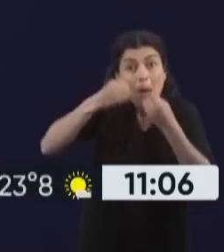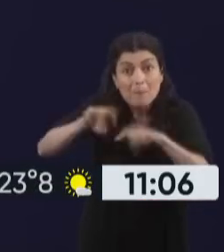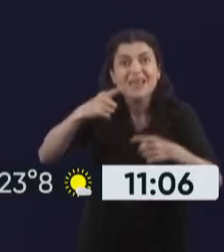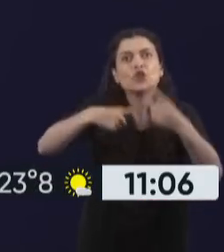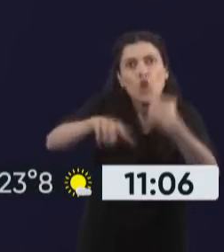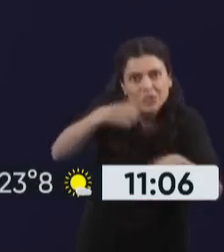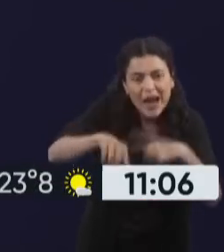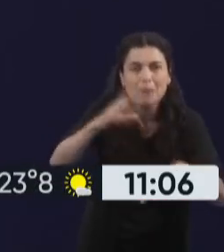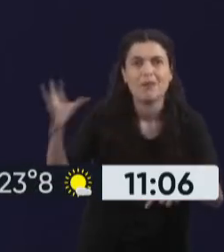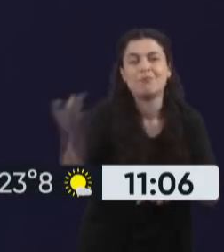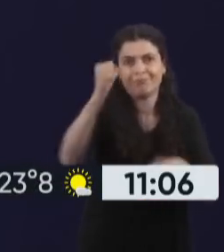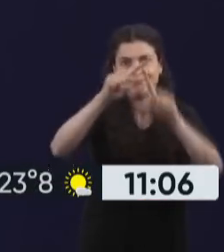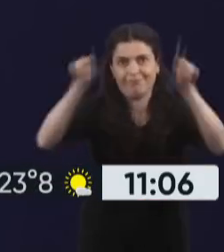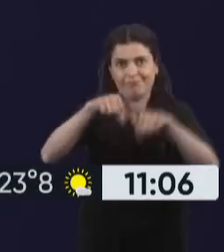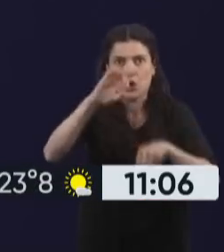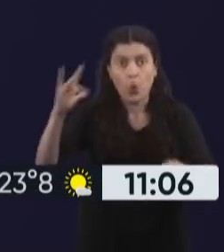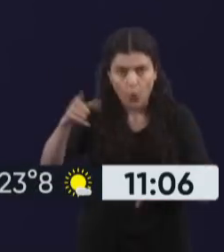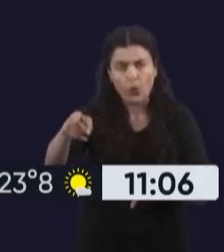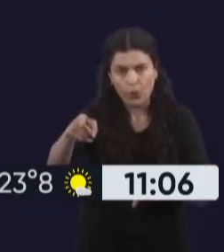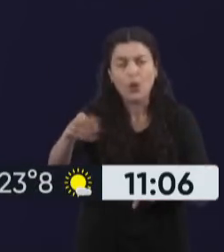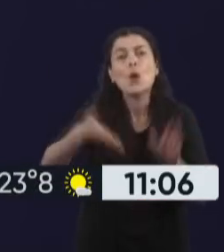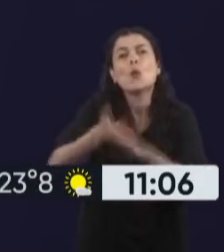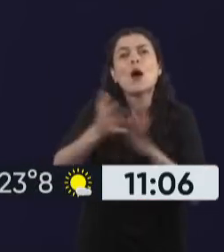cobrar la pensión por